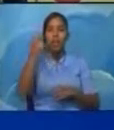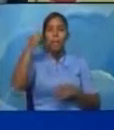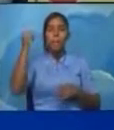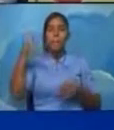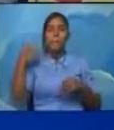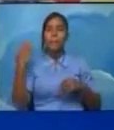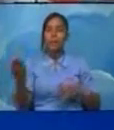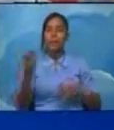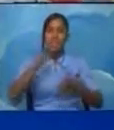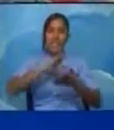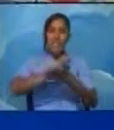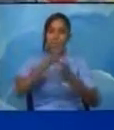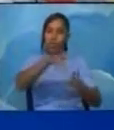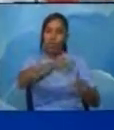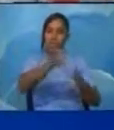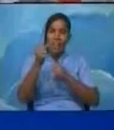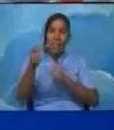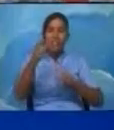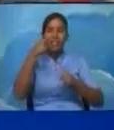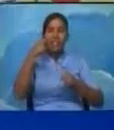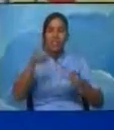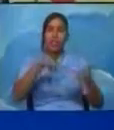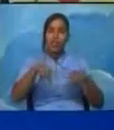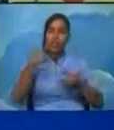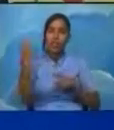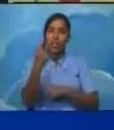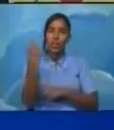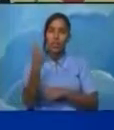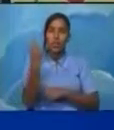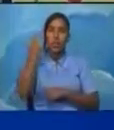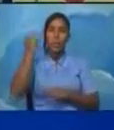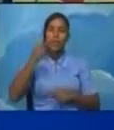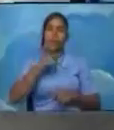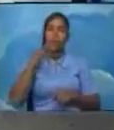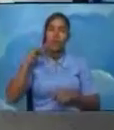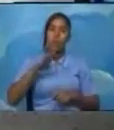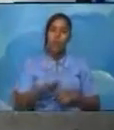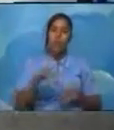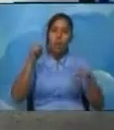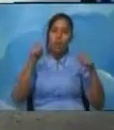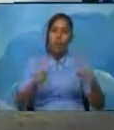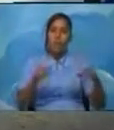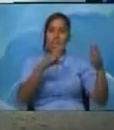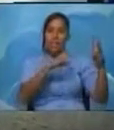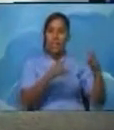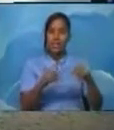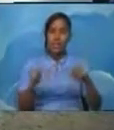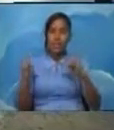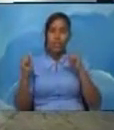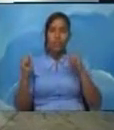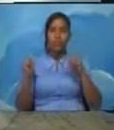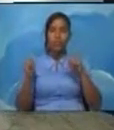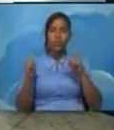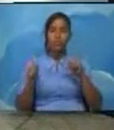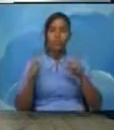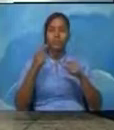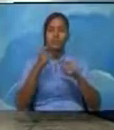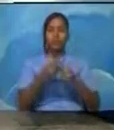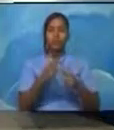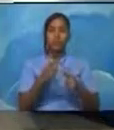qué nos sacaste, Moisés, de Egipto? ¿Para que nos muramos nosotros aquí en el